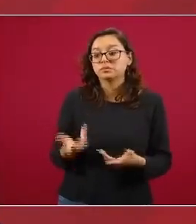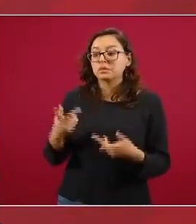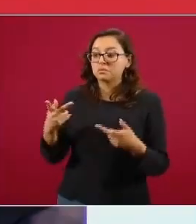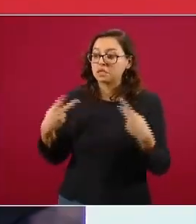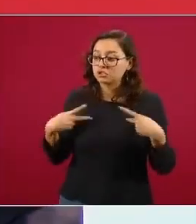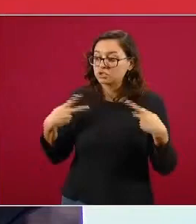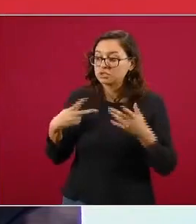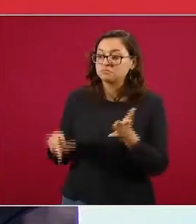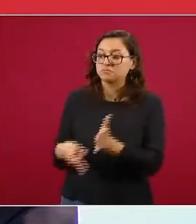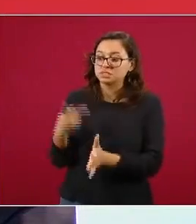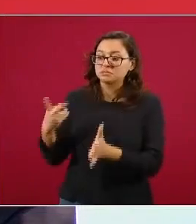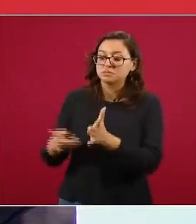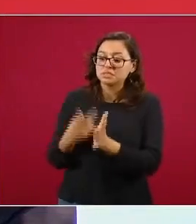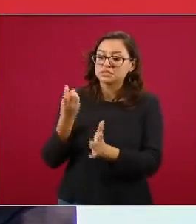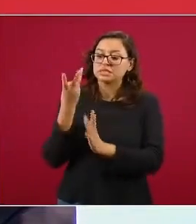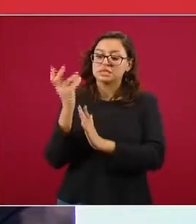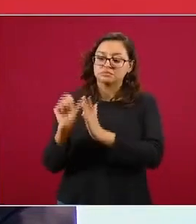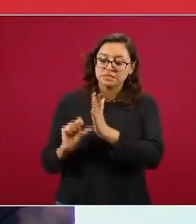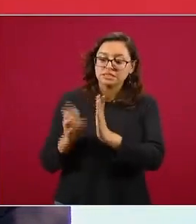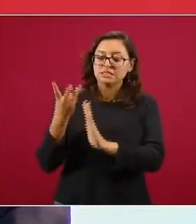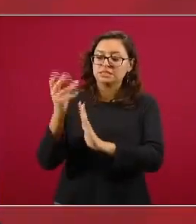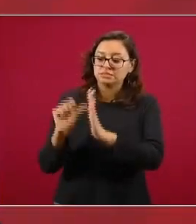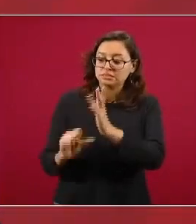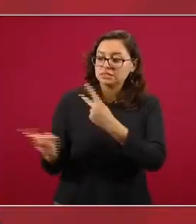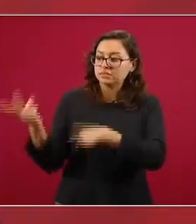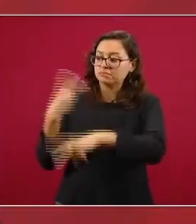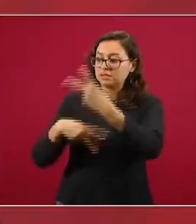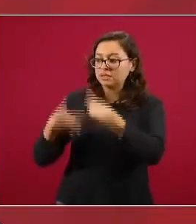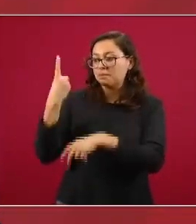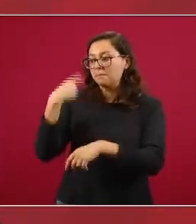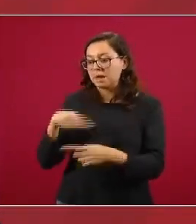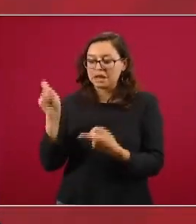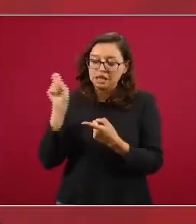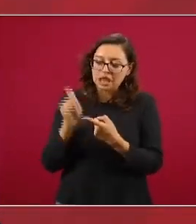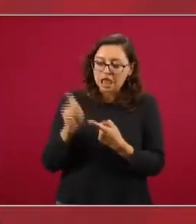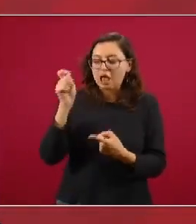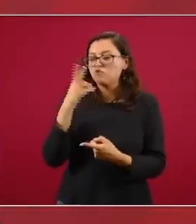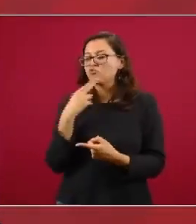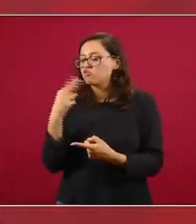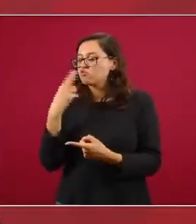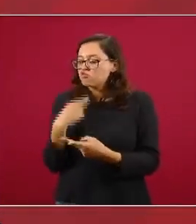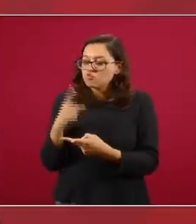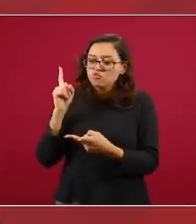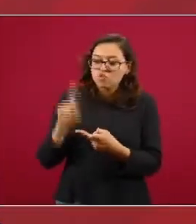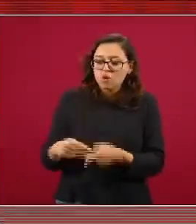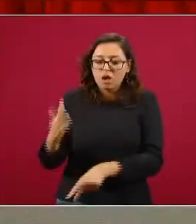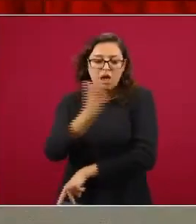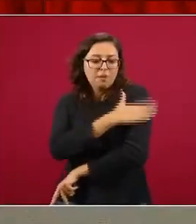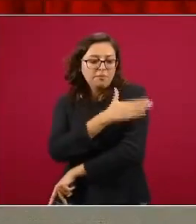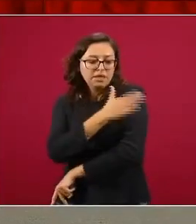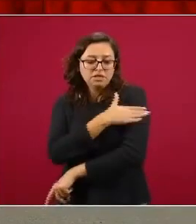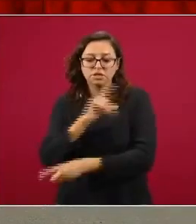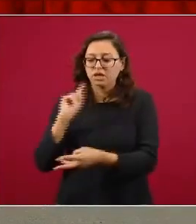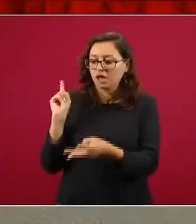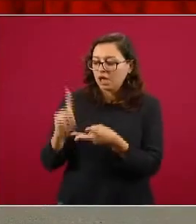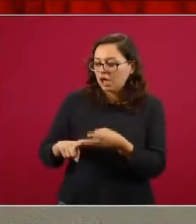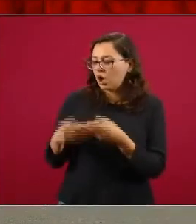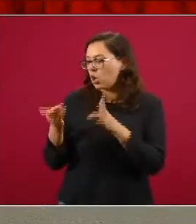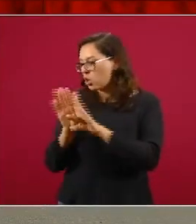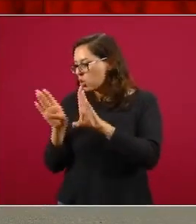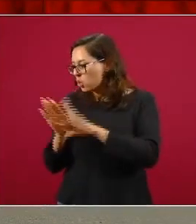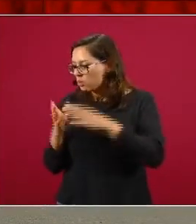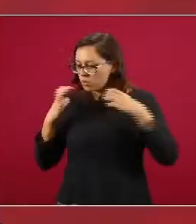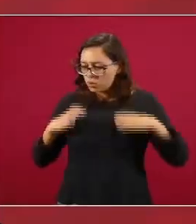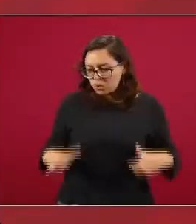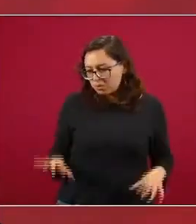meses para el monitoreo del nivel de azúcar en sangre, de la presión arterial, de la estabilidad